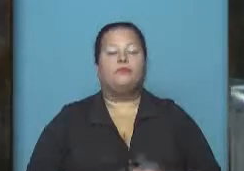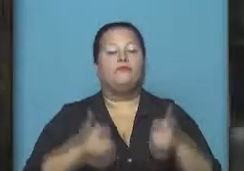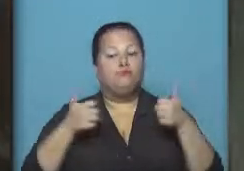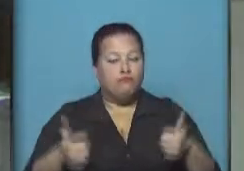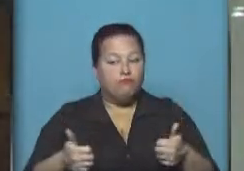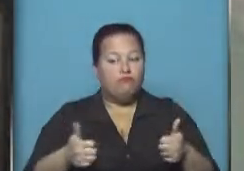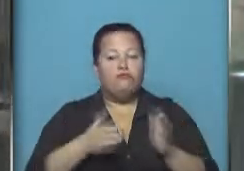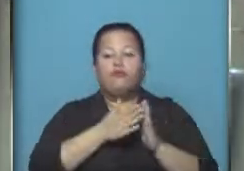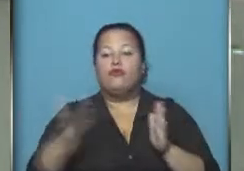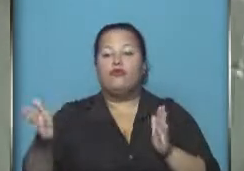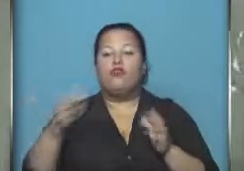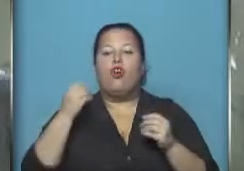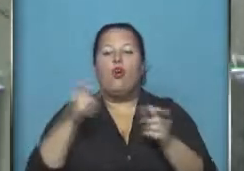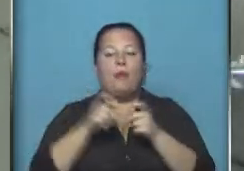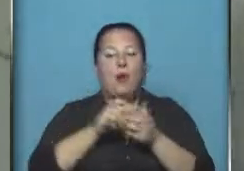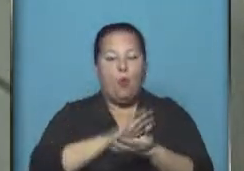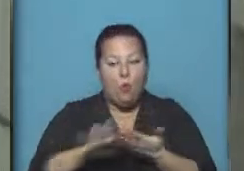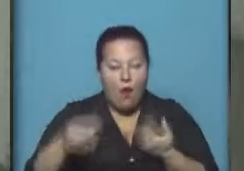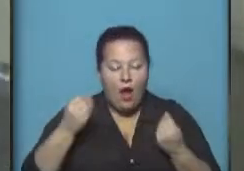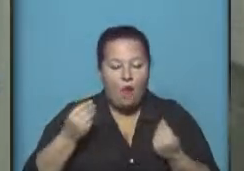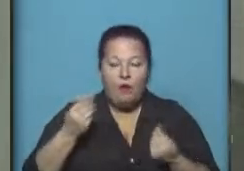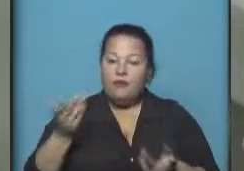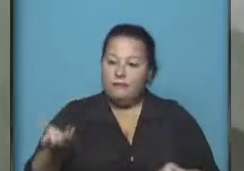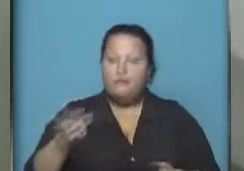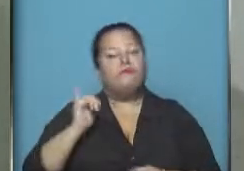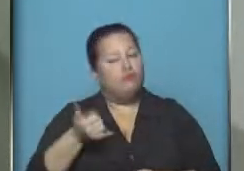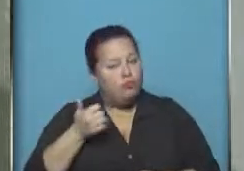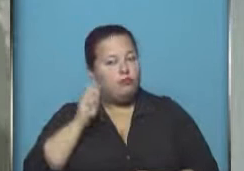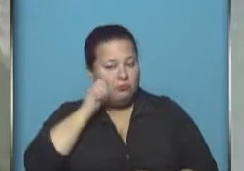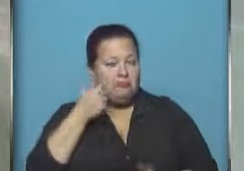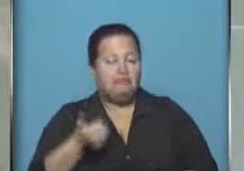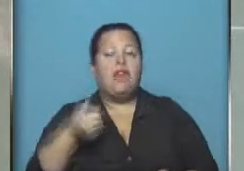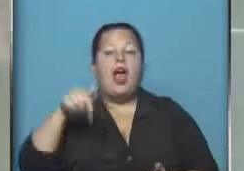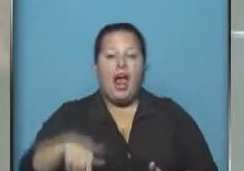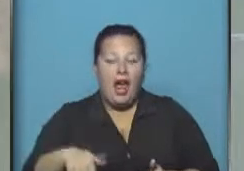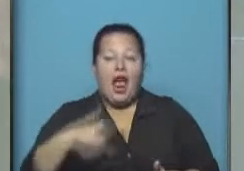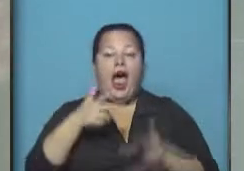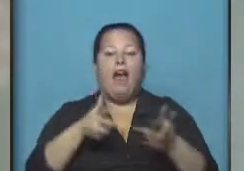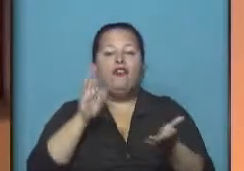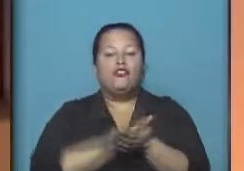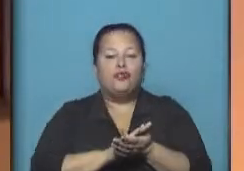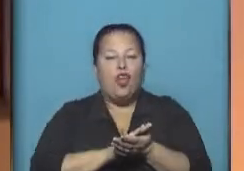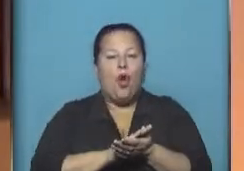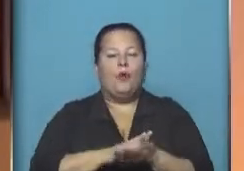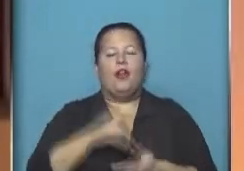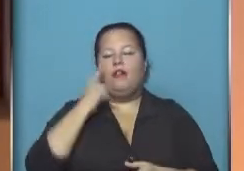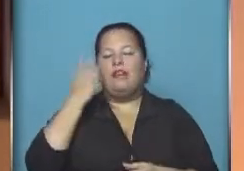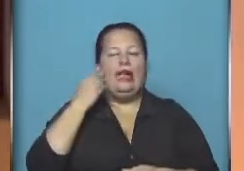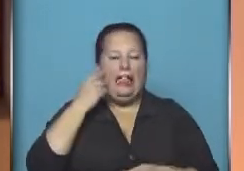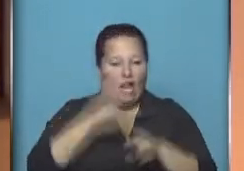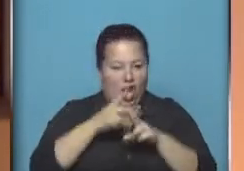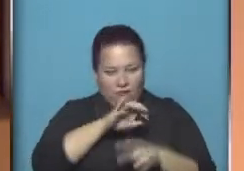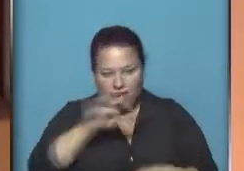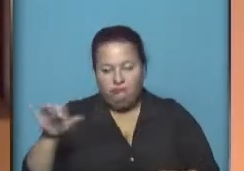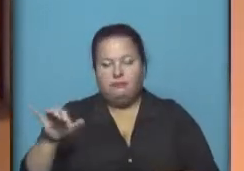Bueno, muy bien, vamos completando los estrenos cinematográficos, Alejo. Me parece una buena idea y para eso tenemos que hablar de Michael Kulhas. Ese es el